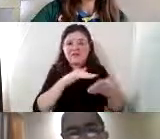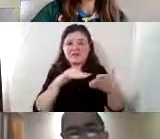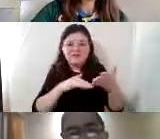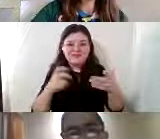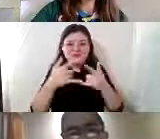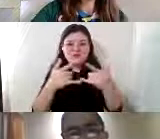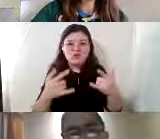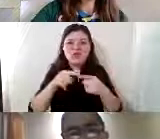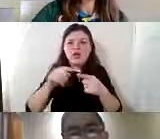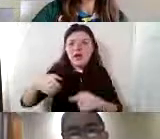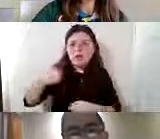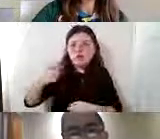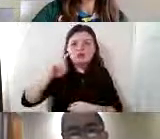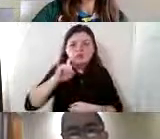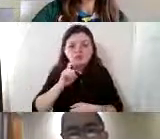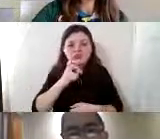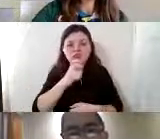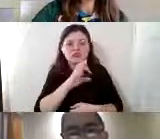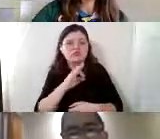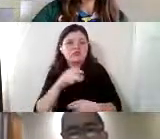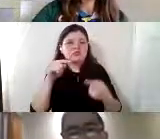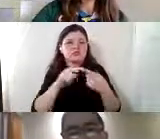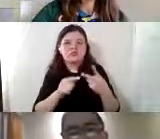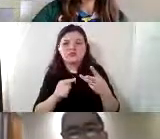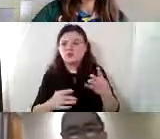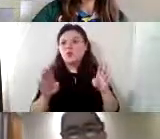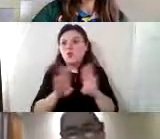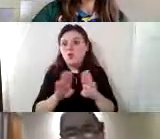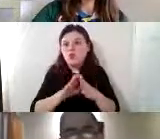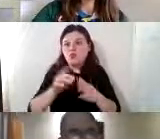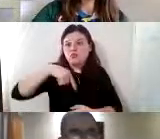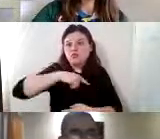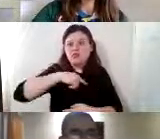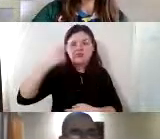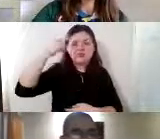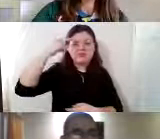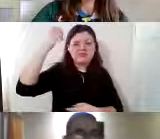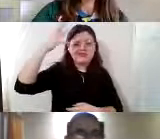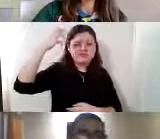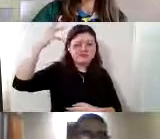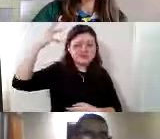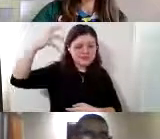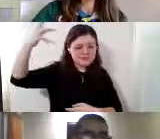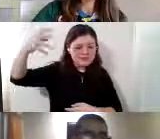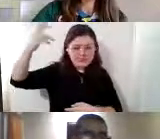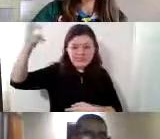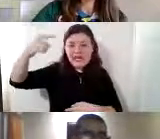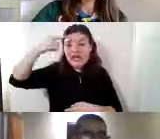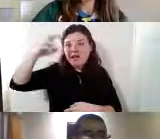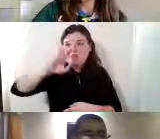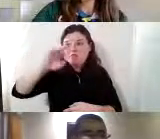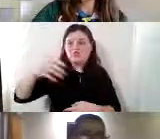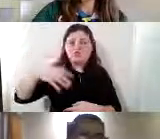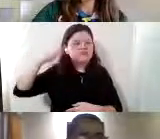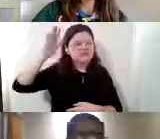abuso y cómo a veces nos perdemos, ahorita lo decían, cómo hacemos que la imaginación nos traslade a otro momento o a otro